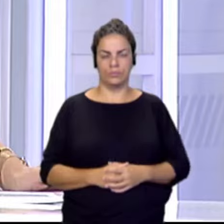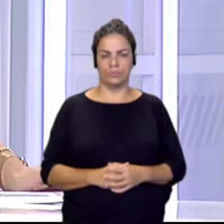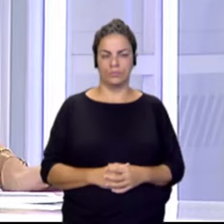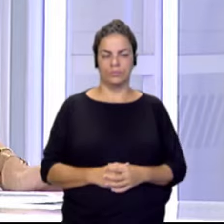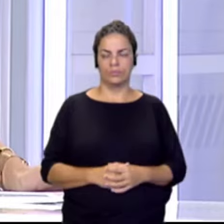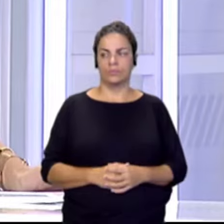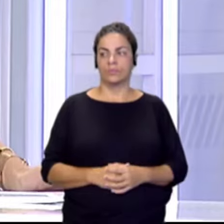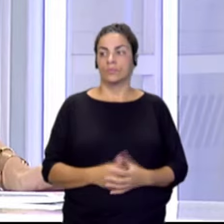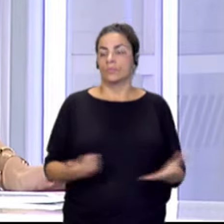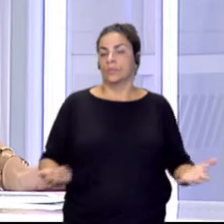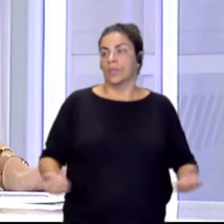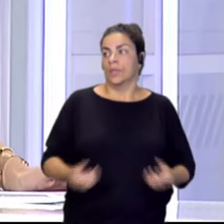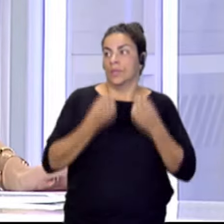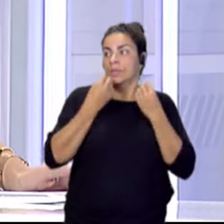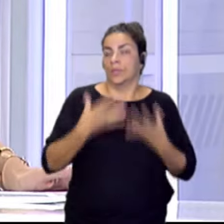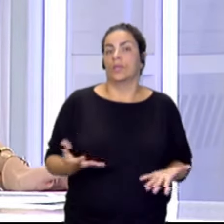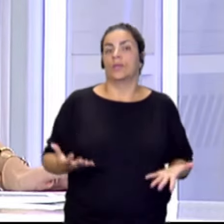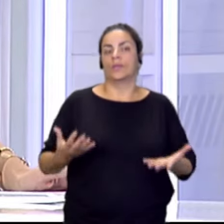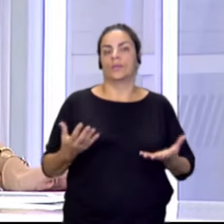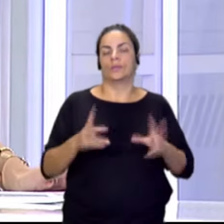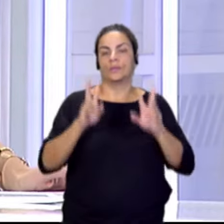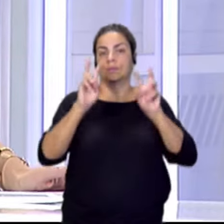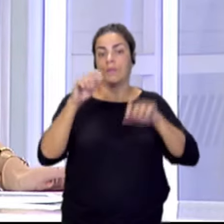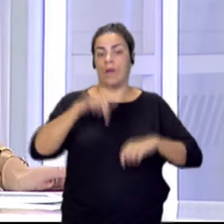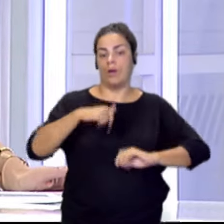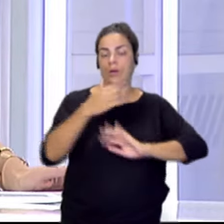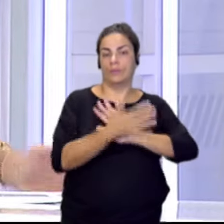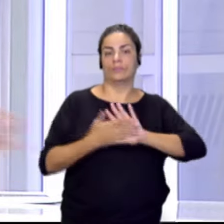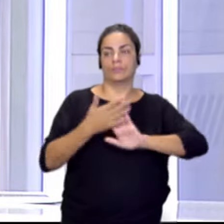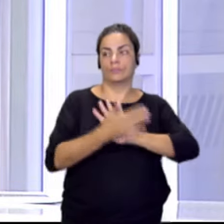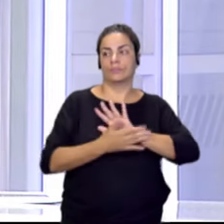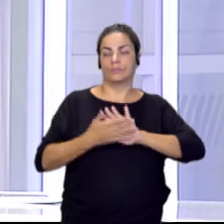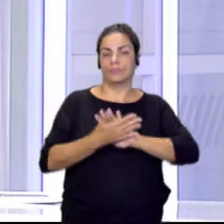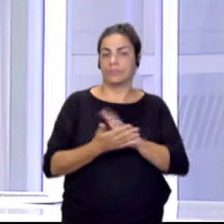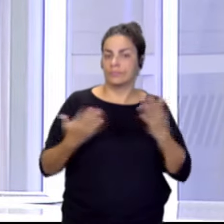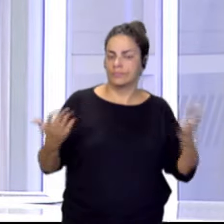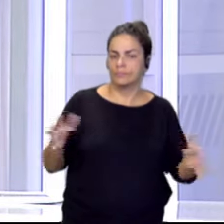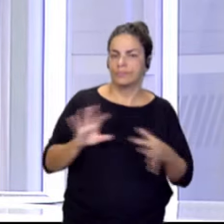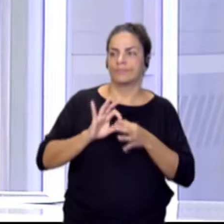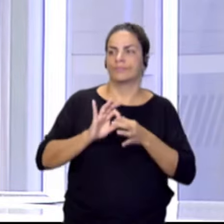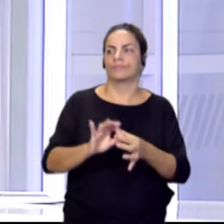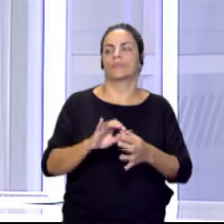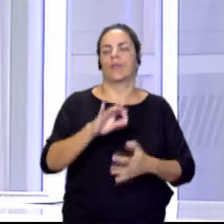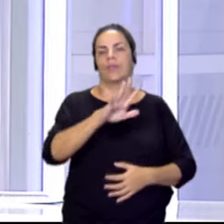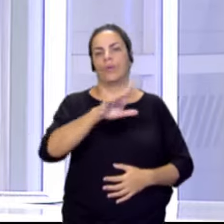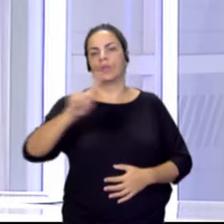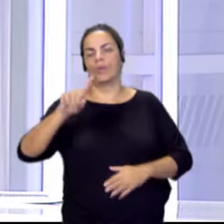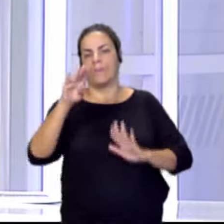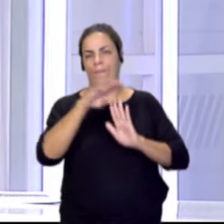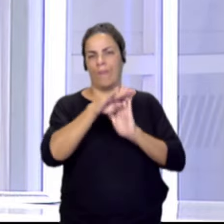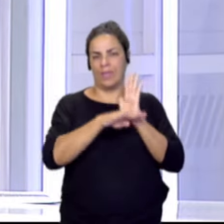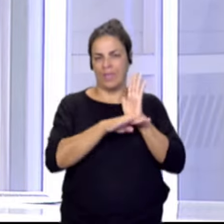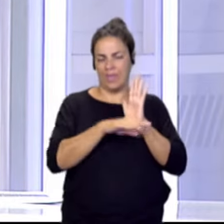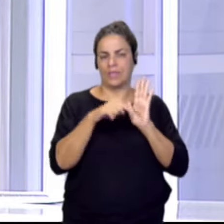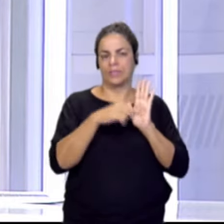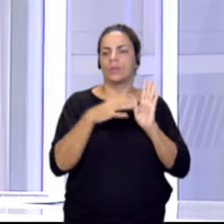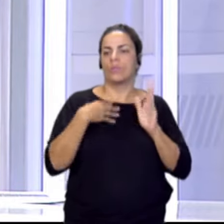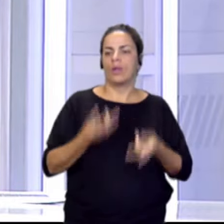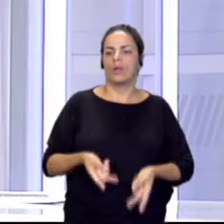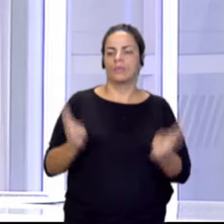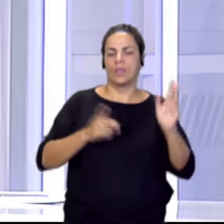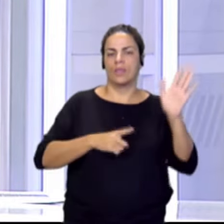Bueno, uno de los asuntos que vamos a abordar a lo largo de la mañana tiene que ver con esas 51 medidas que van a permitir un desarrollo